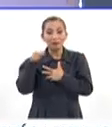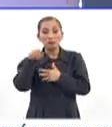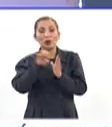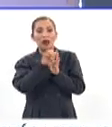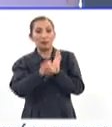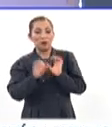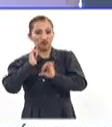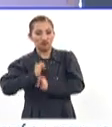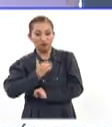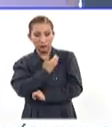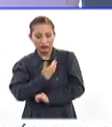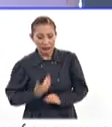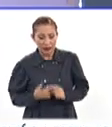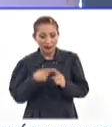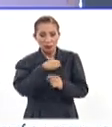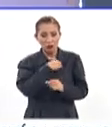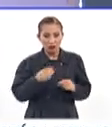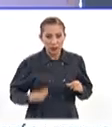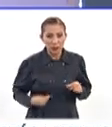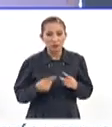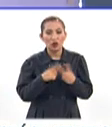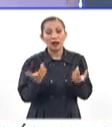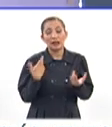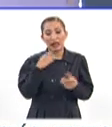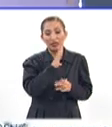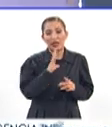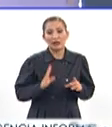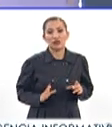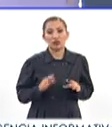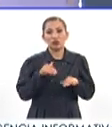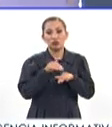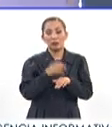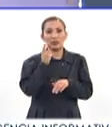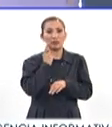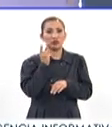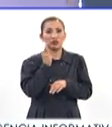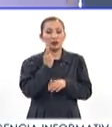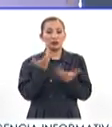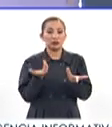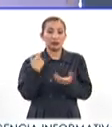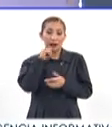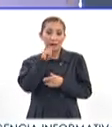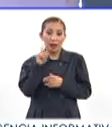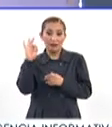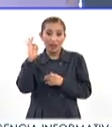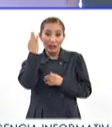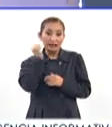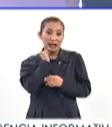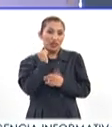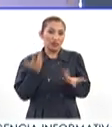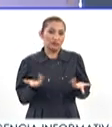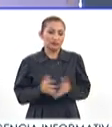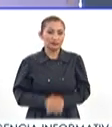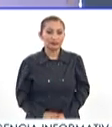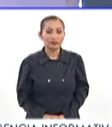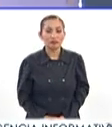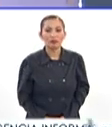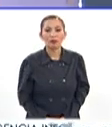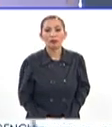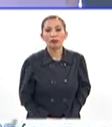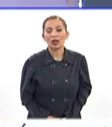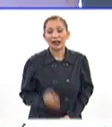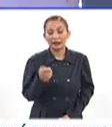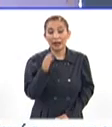ejecutivos, a los municipios y, por supuesto, a las candidaturas de diputados y, en su caso, a nivel federal, senadores también. Este tipo